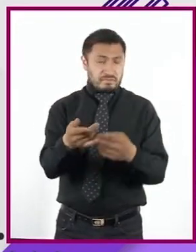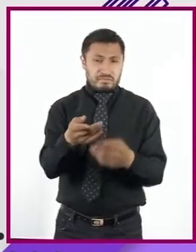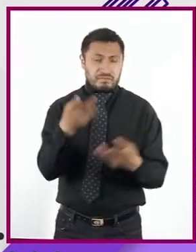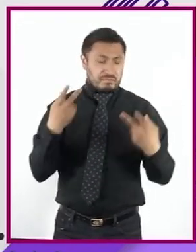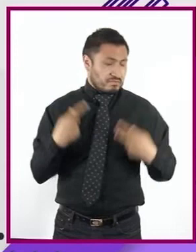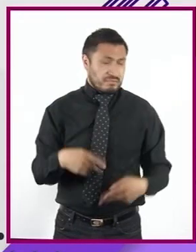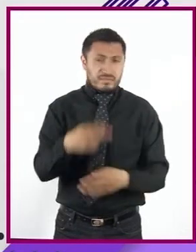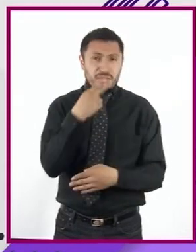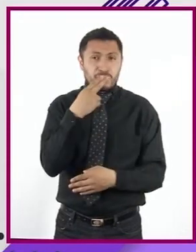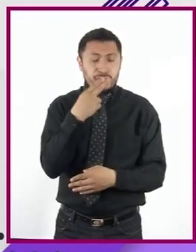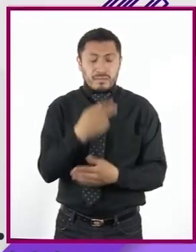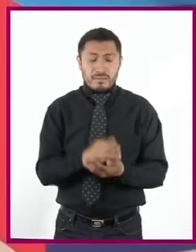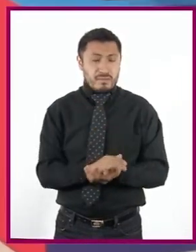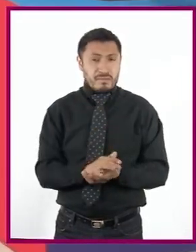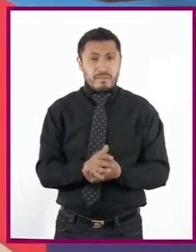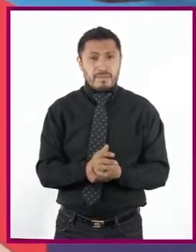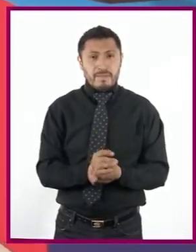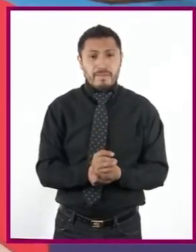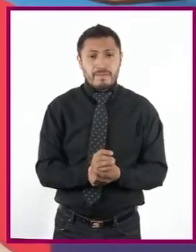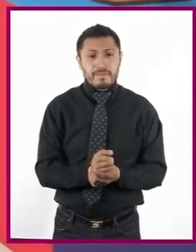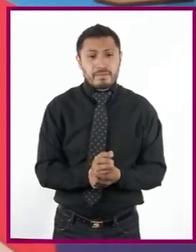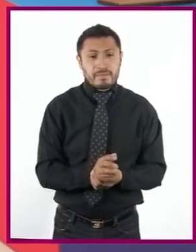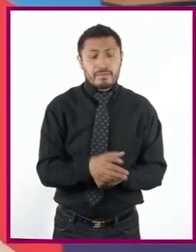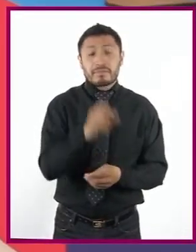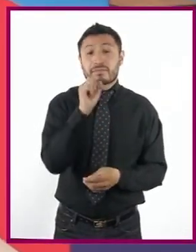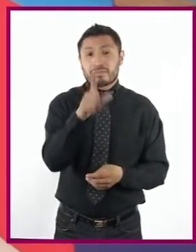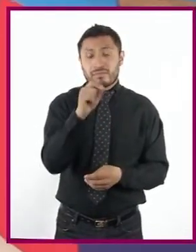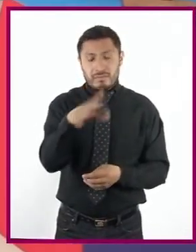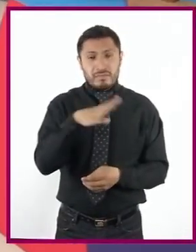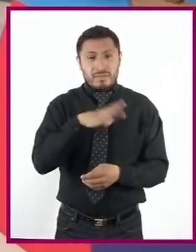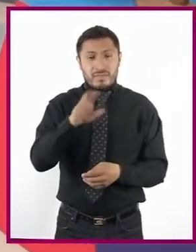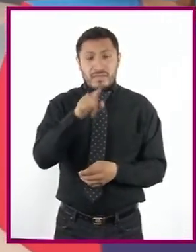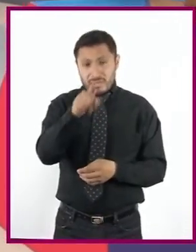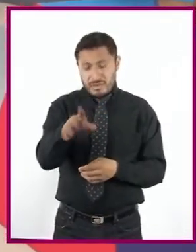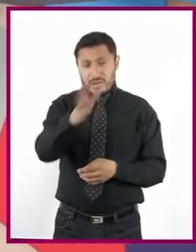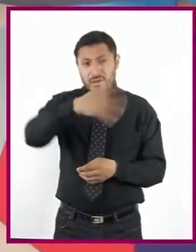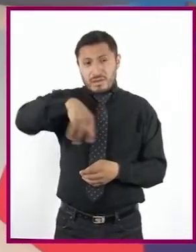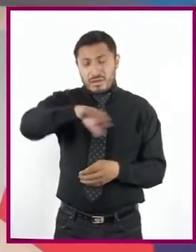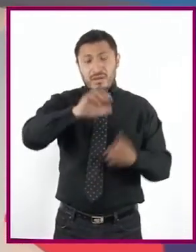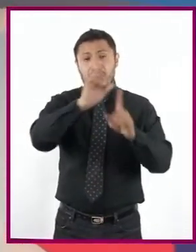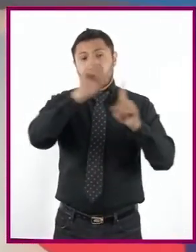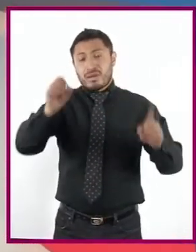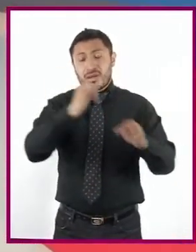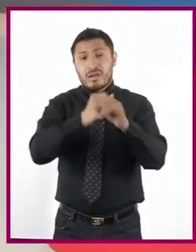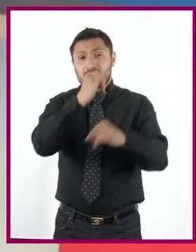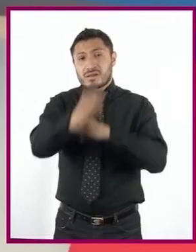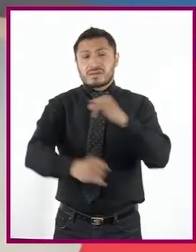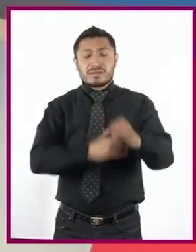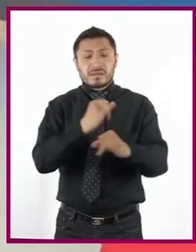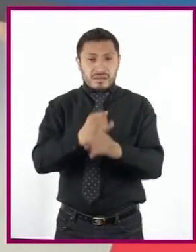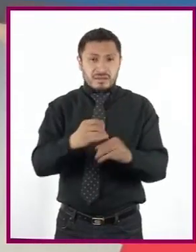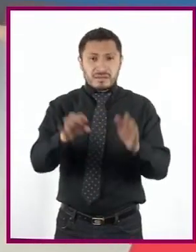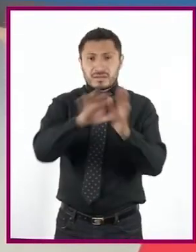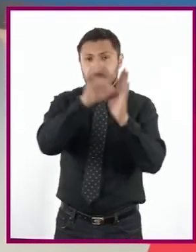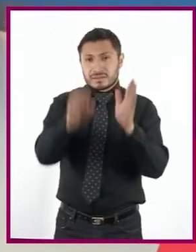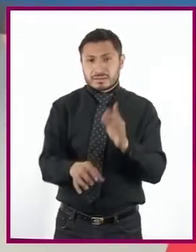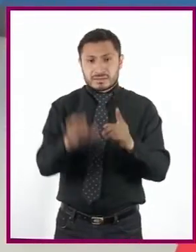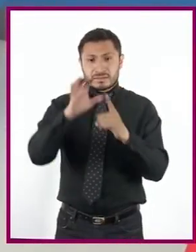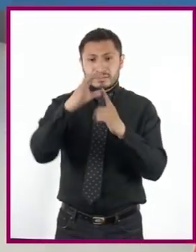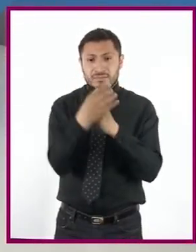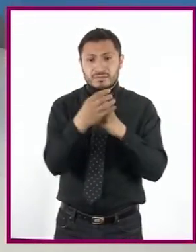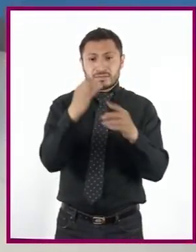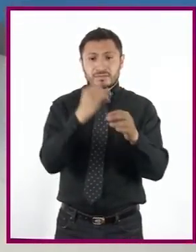usuarios respectivamente. También se puede recurrir a organismos internacionales como la